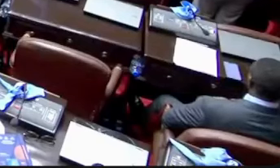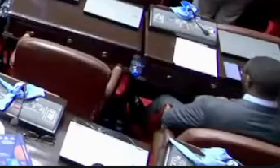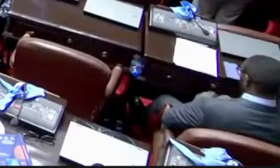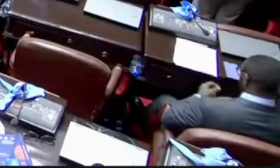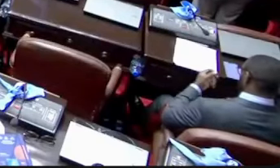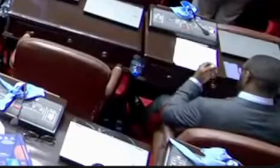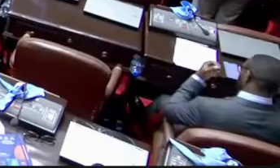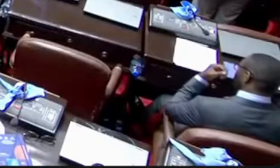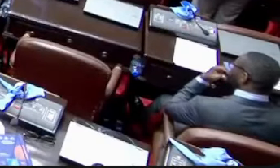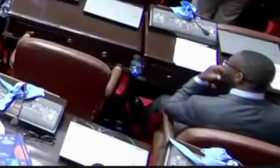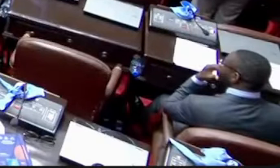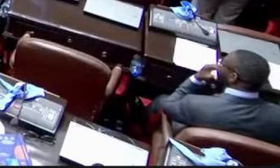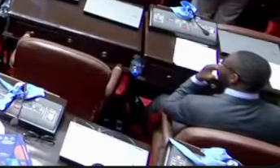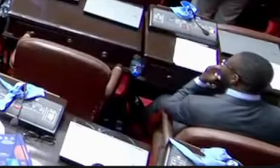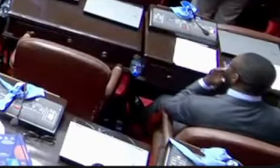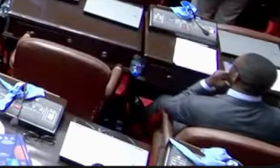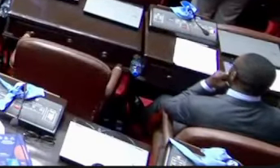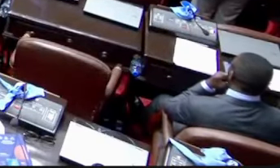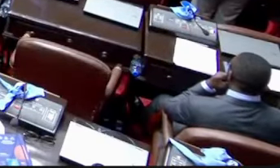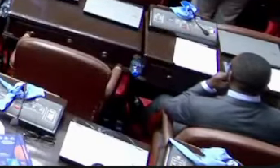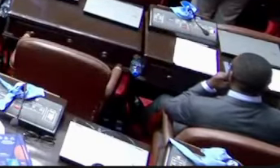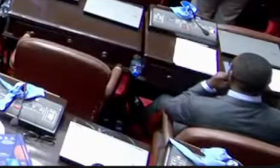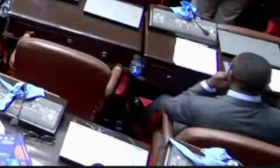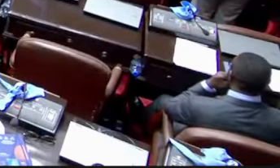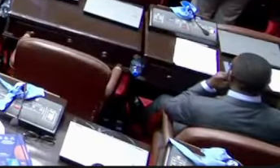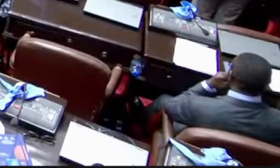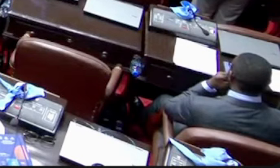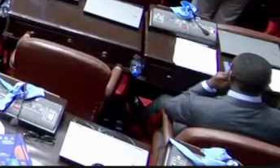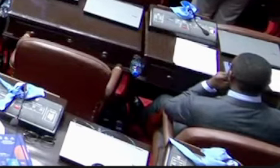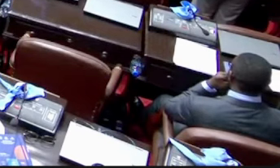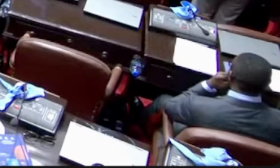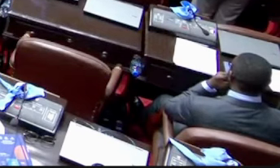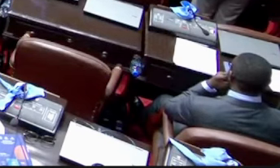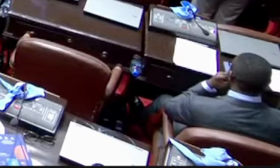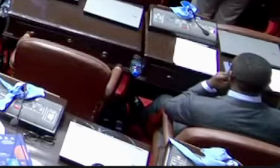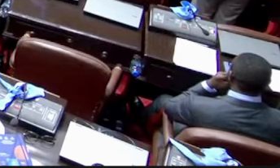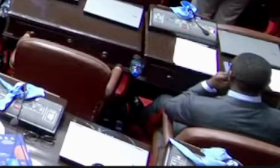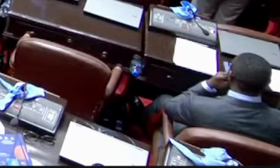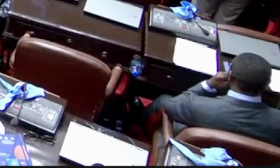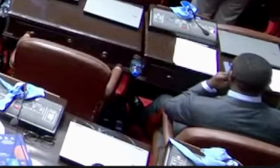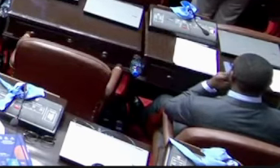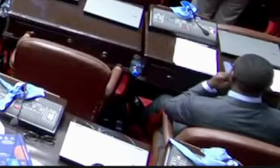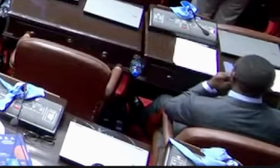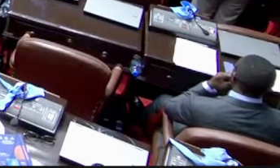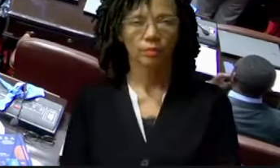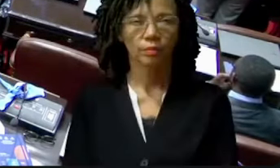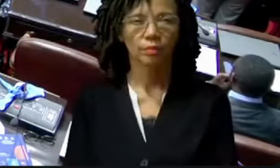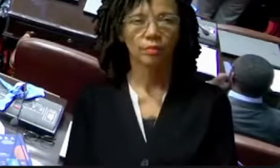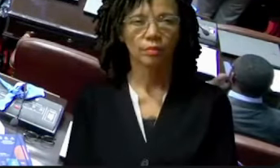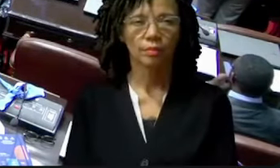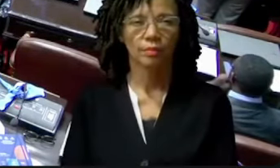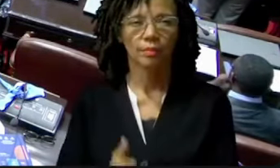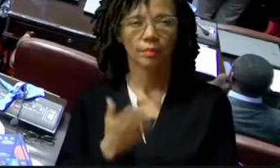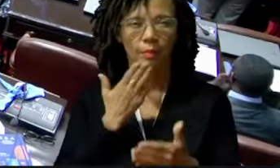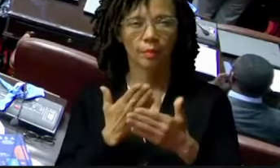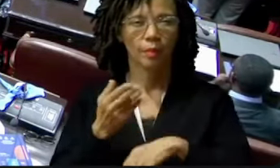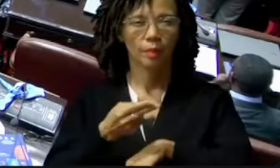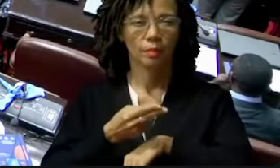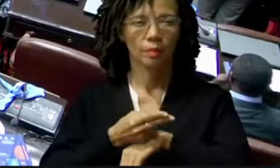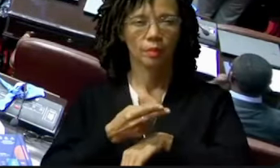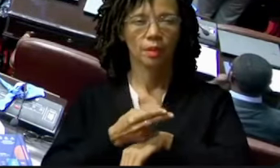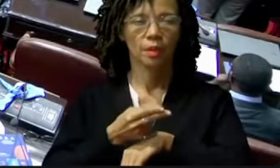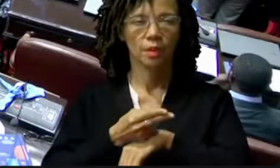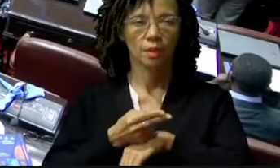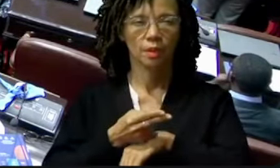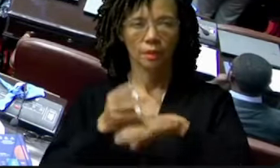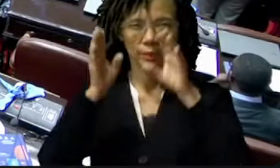Buenas tardes, señor presidente Alfredo Pacheco, y con usted a todo el bufet directivo. Buenas tardes